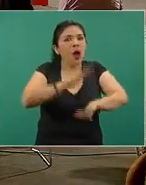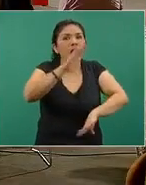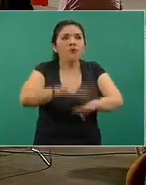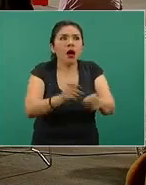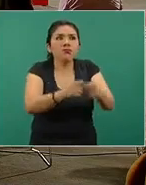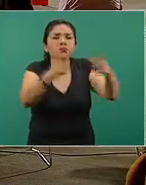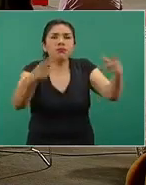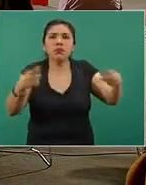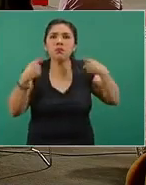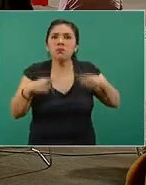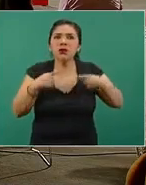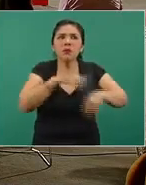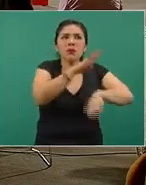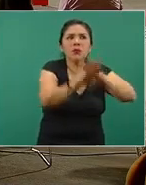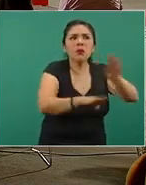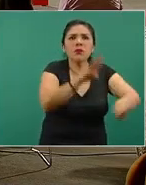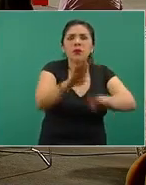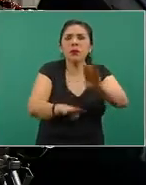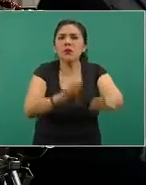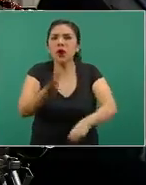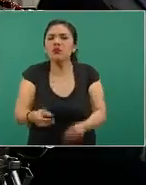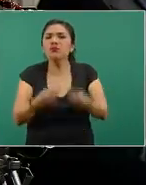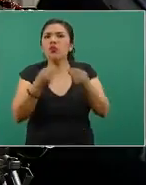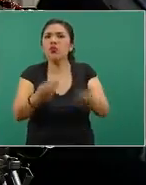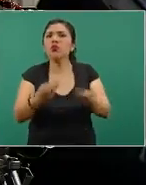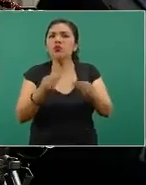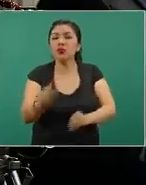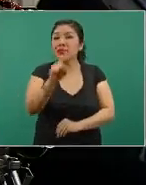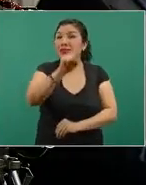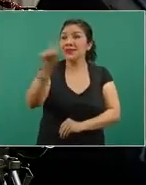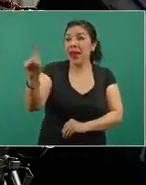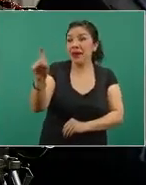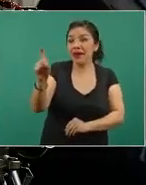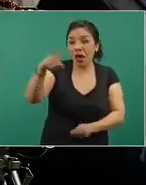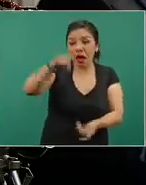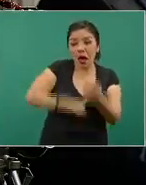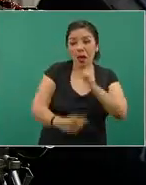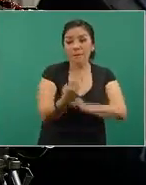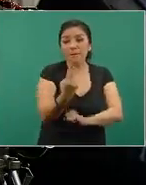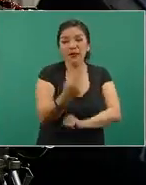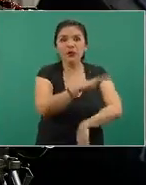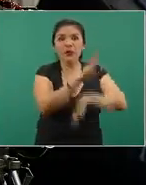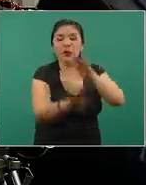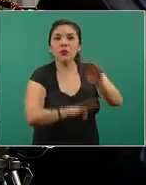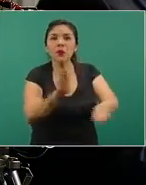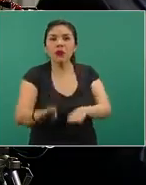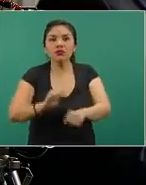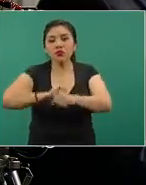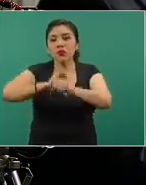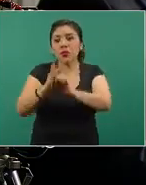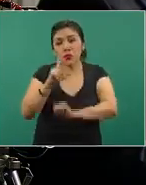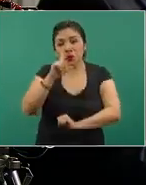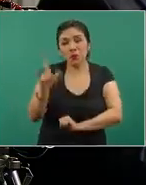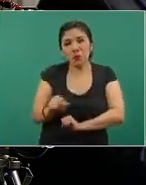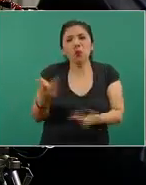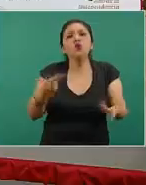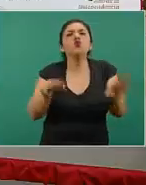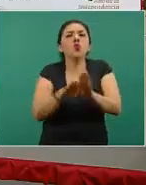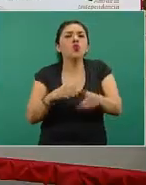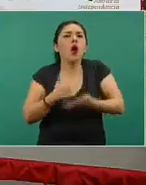tantas defunciones por cada 100 que se enferman de la COVID-19 y después pierden la vida? Esa sería mi primera